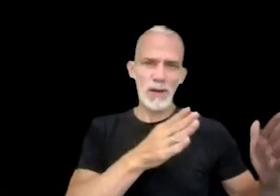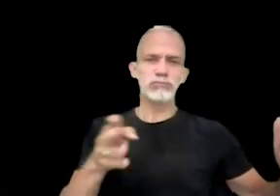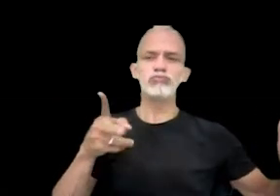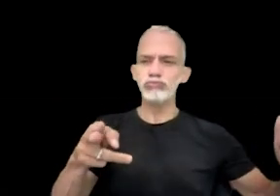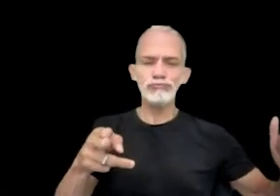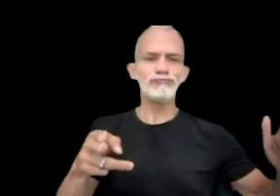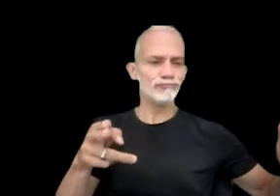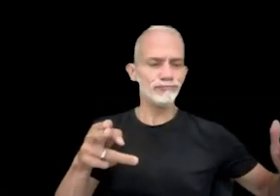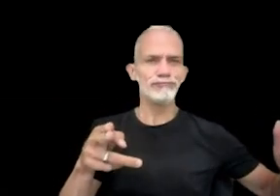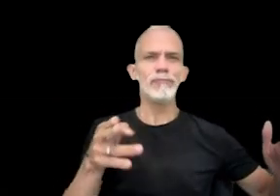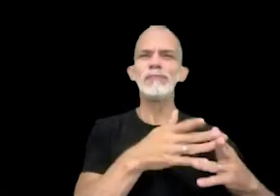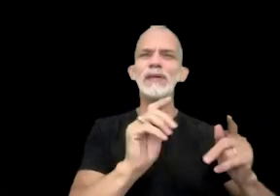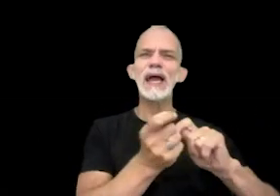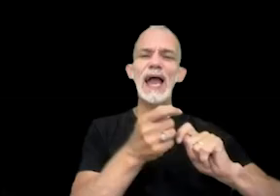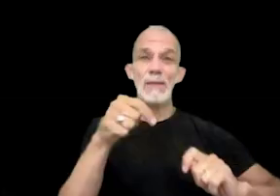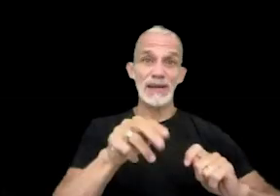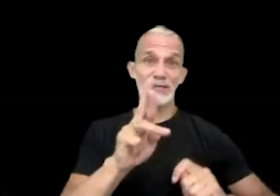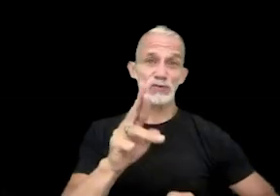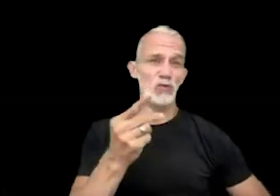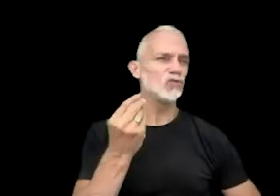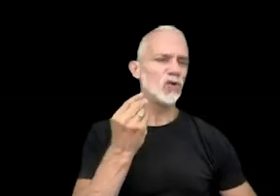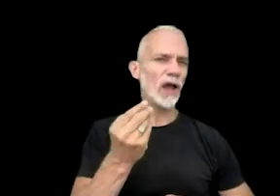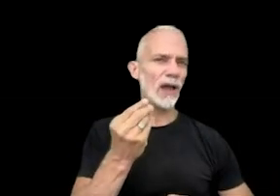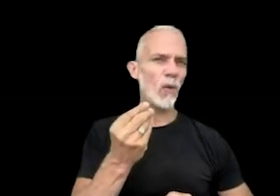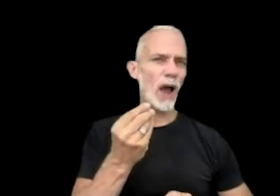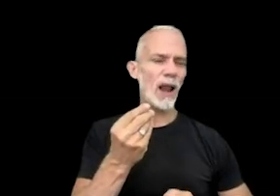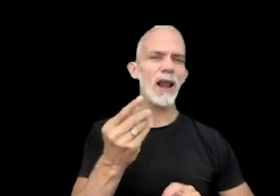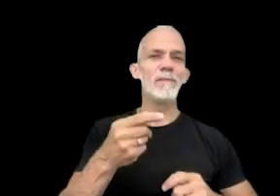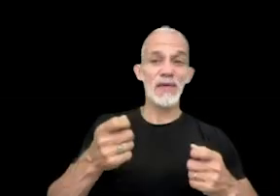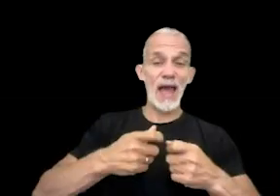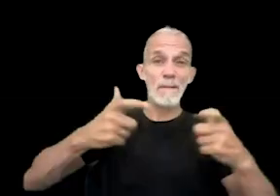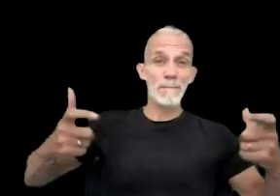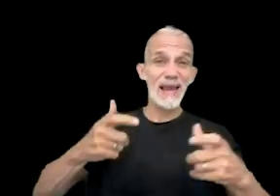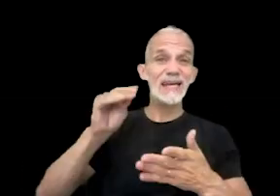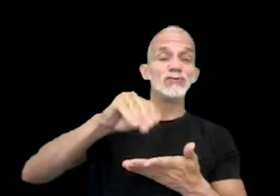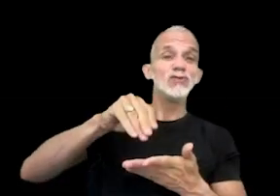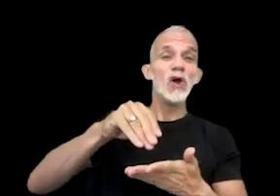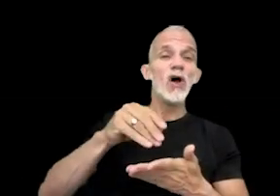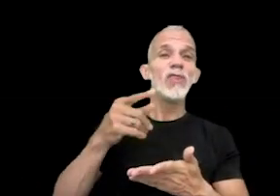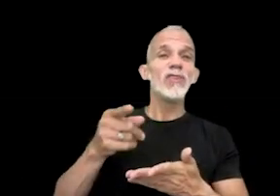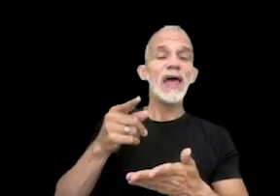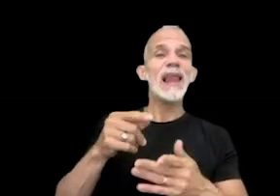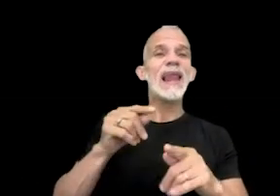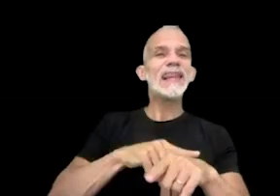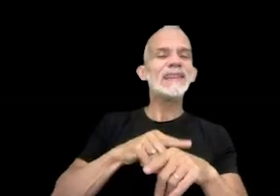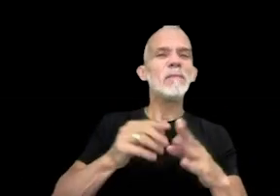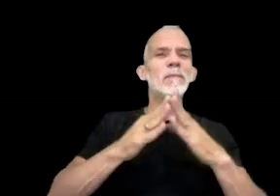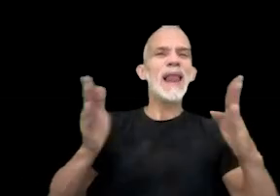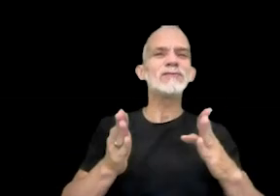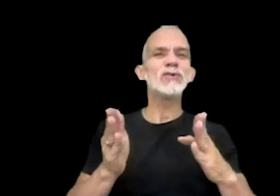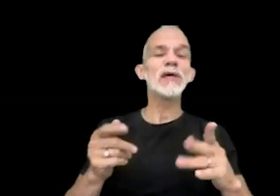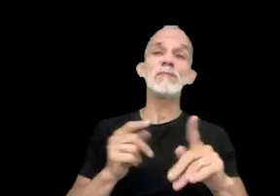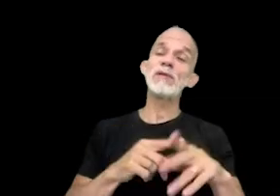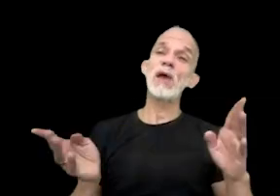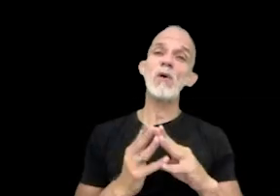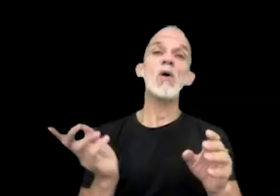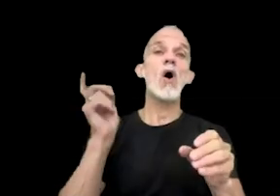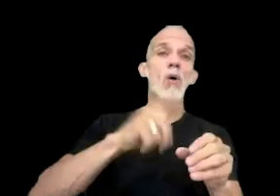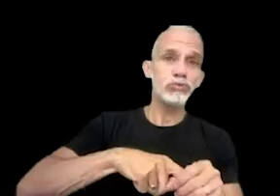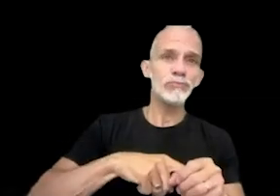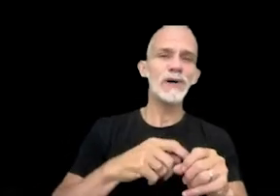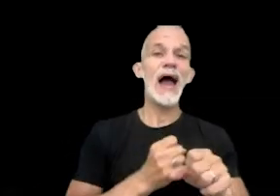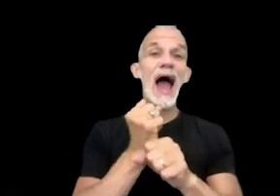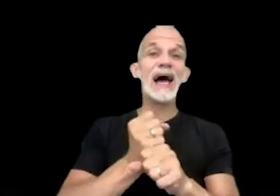que modifica la presente resolución es la ampliación del plazo de adhesión hasta el 28